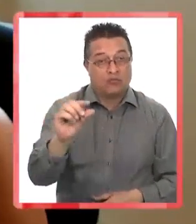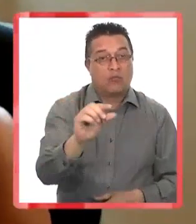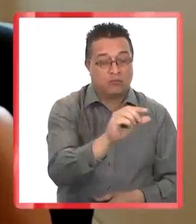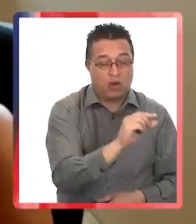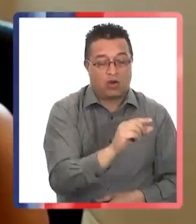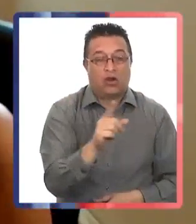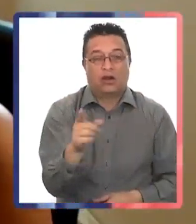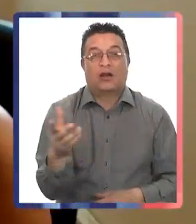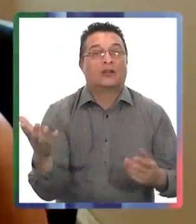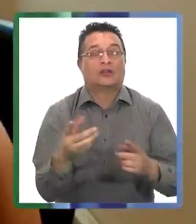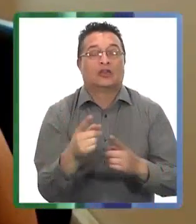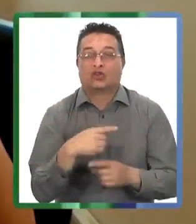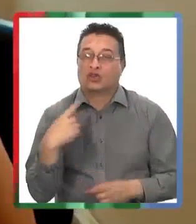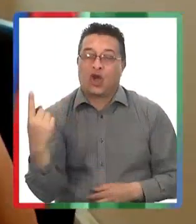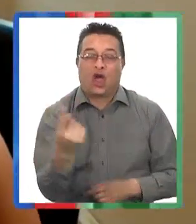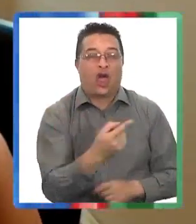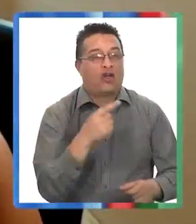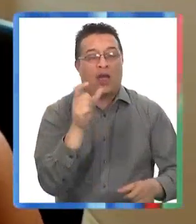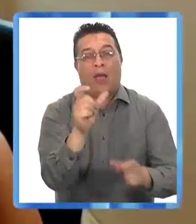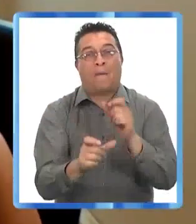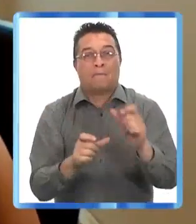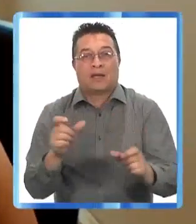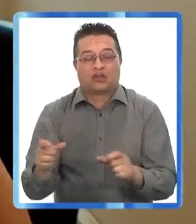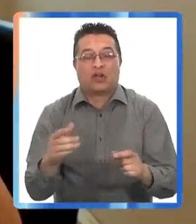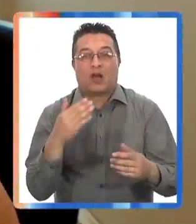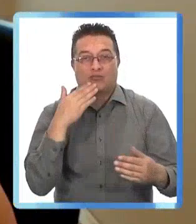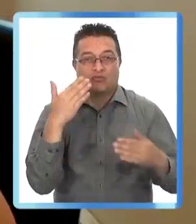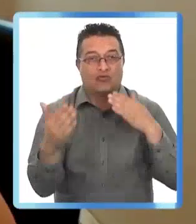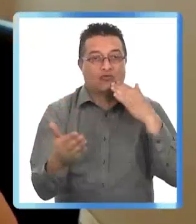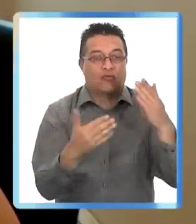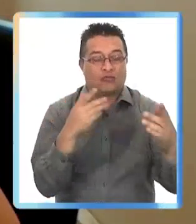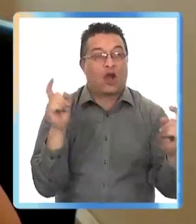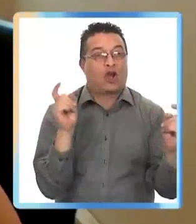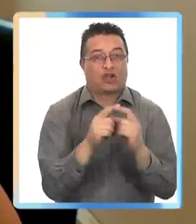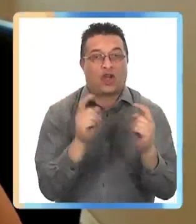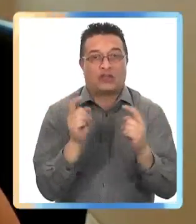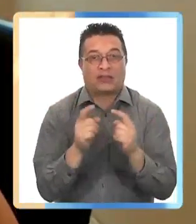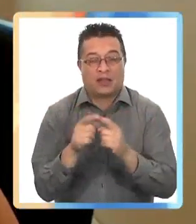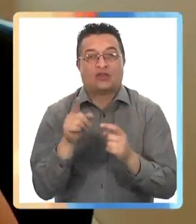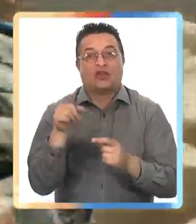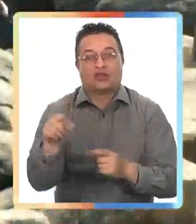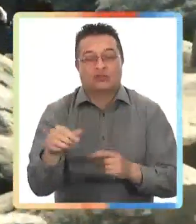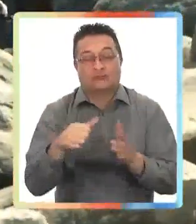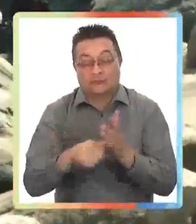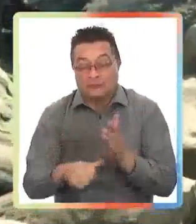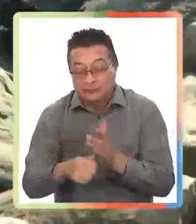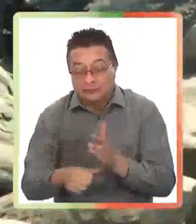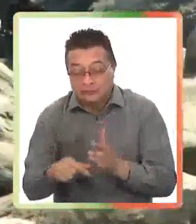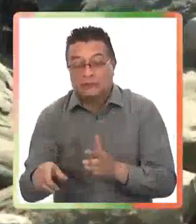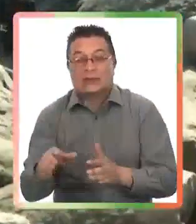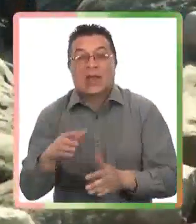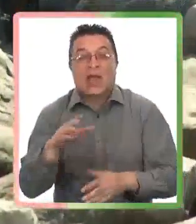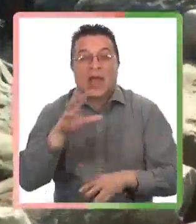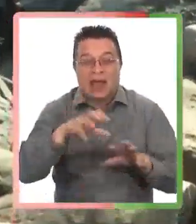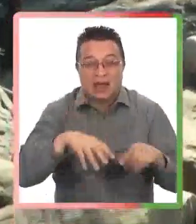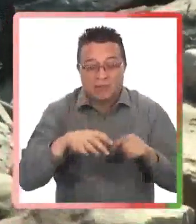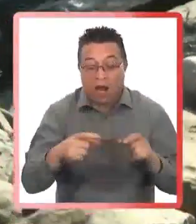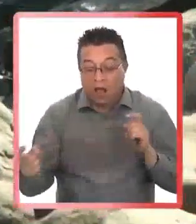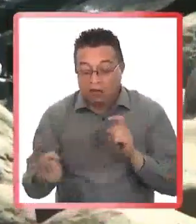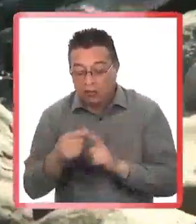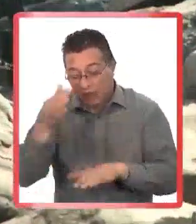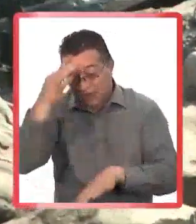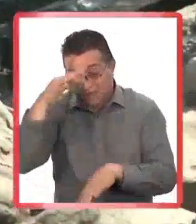sido bastante pocos además, corresponden todos a personas que se han contagiado por contacto con heces, con